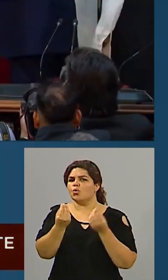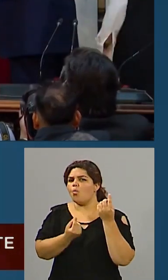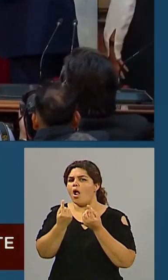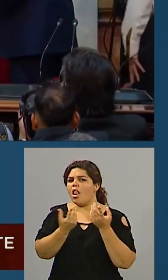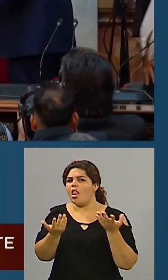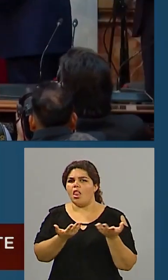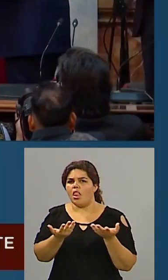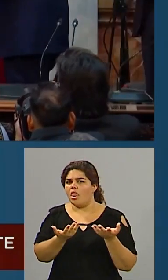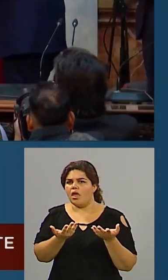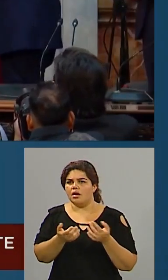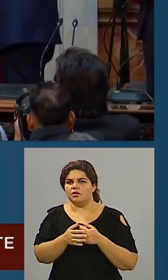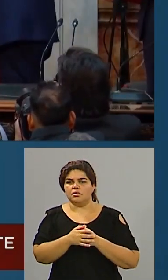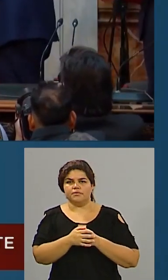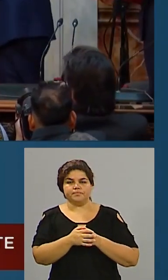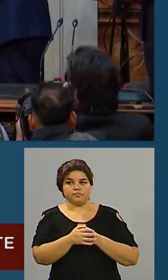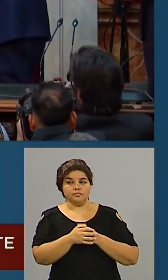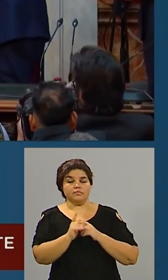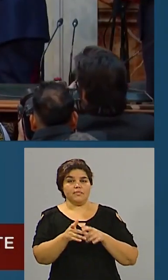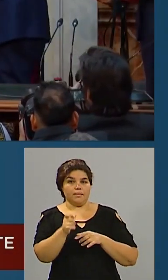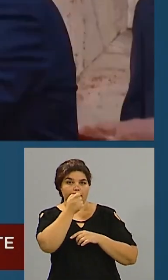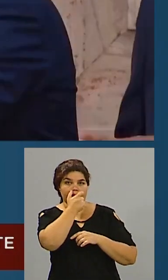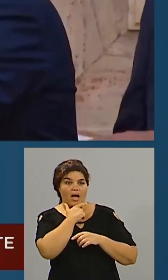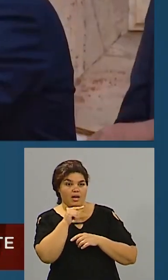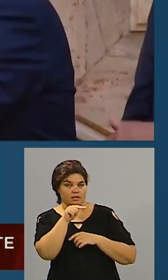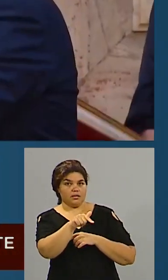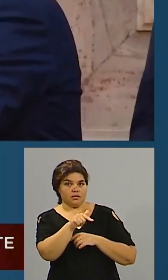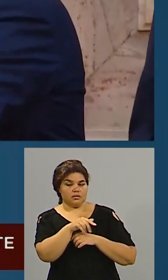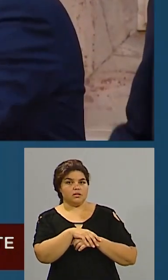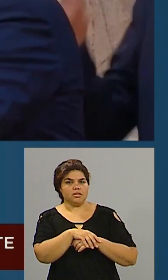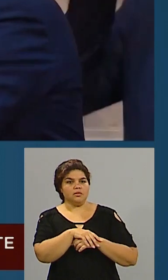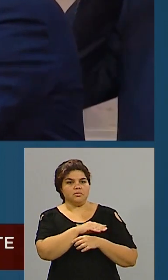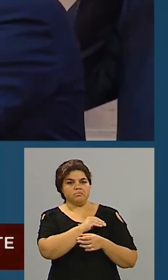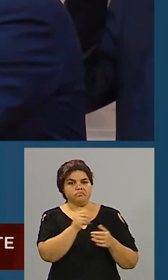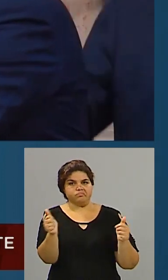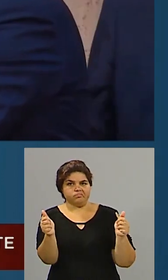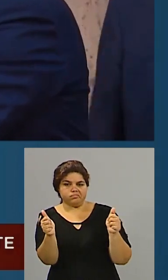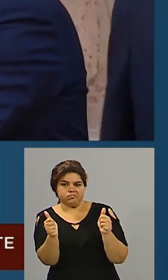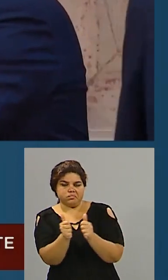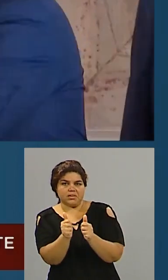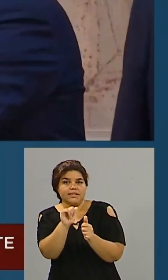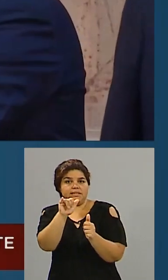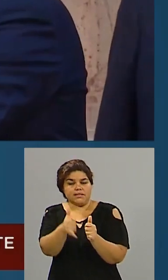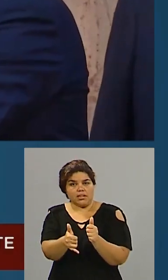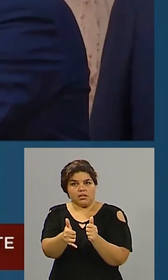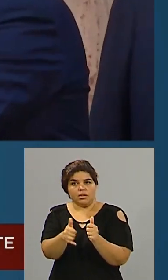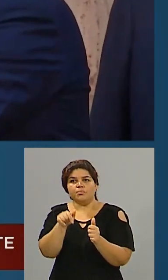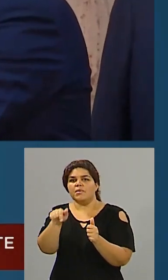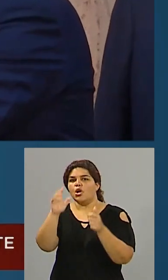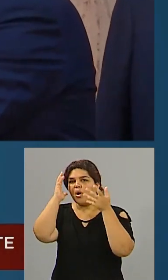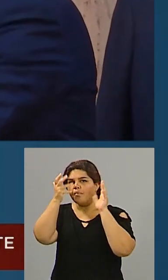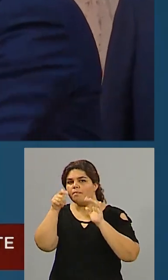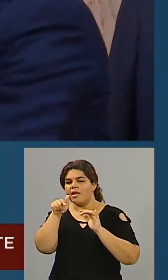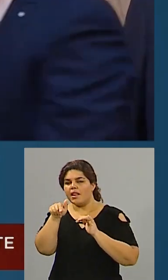A ver, Mauricio Macri se acercó, pero Milei lo que hizo acuerdos directamente tanto con Caputo como con